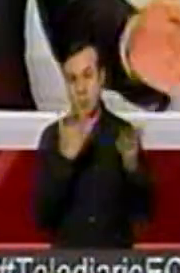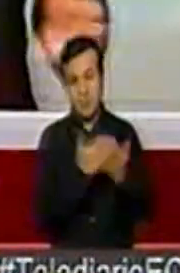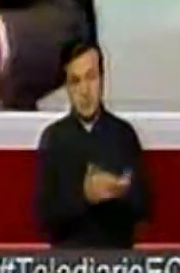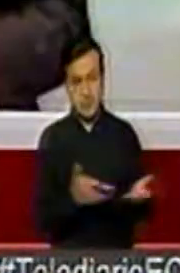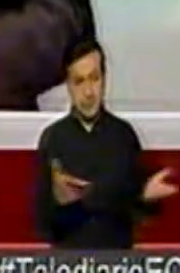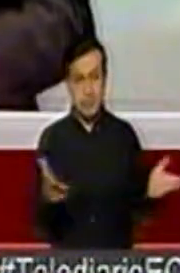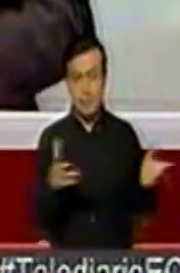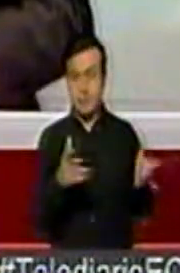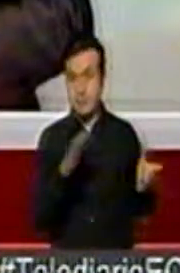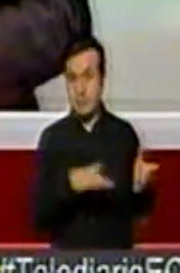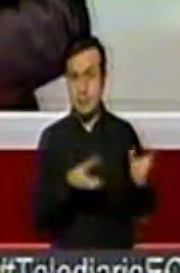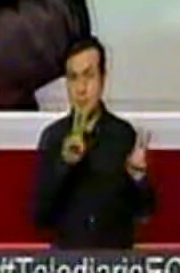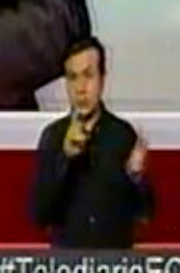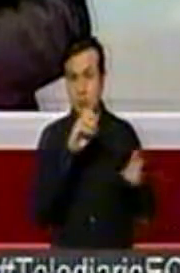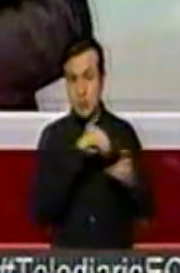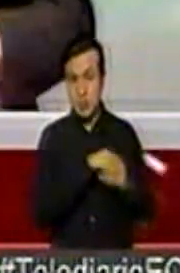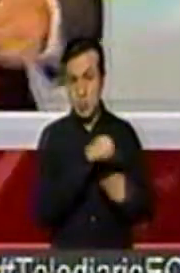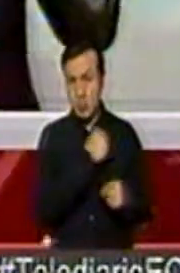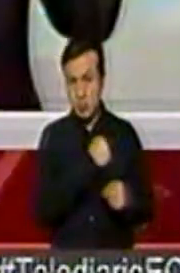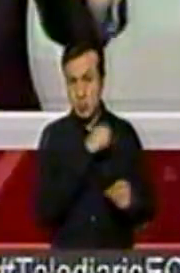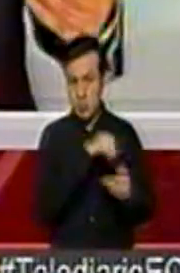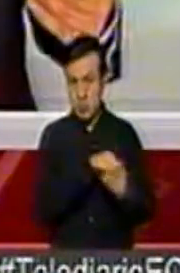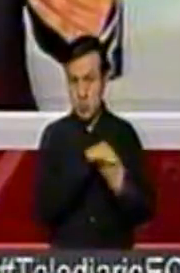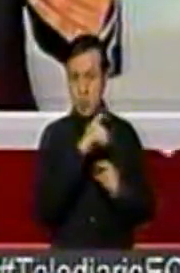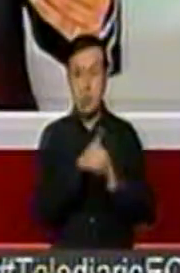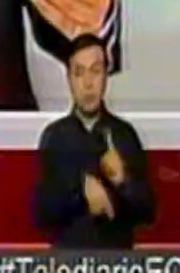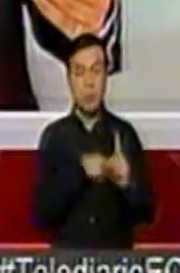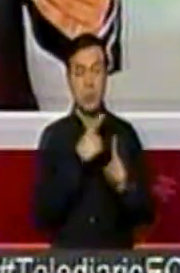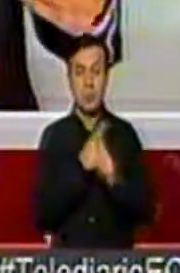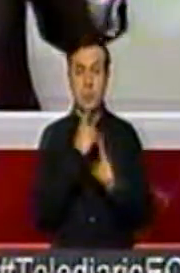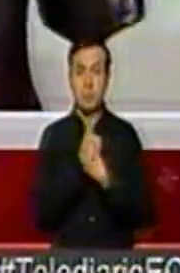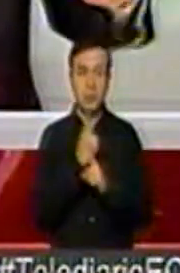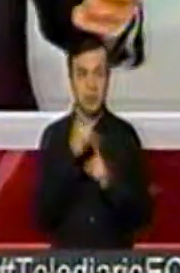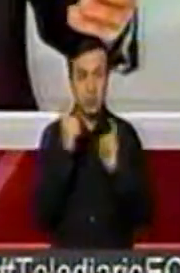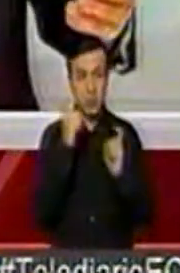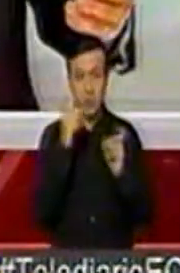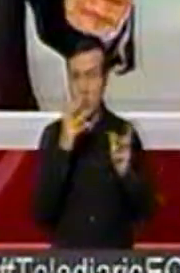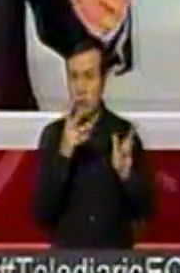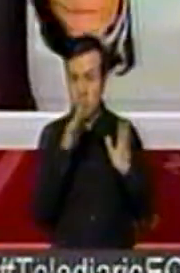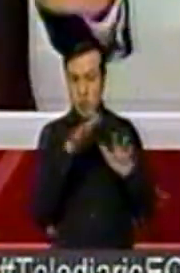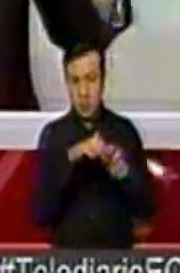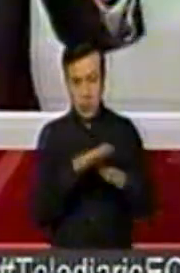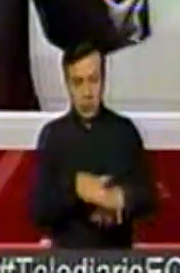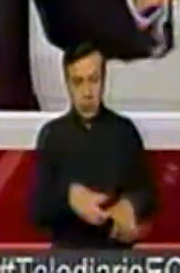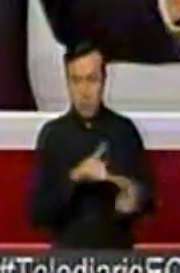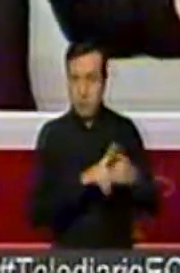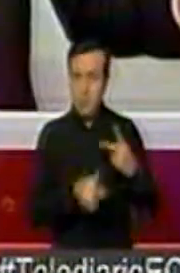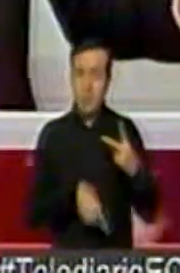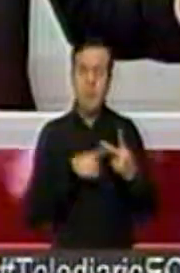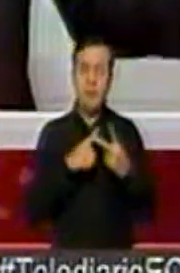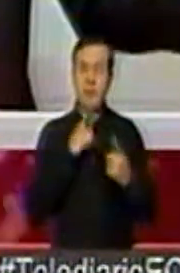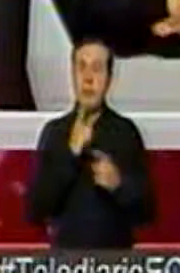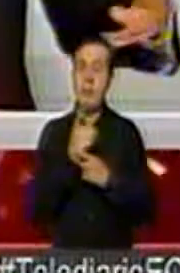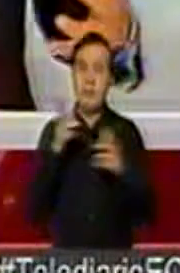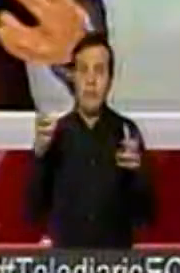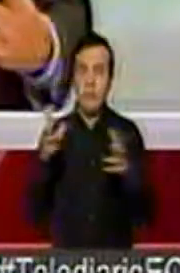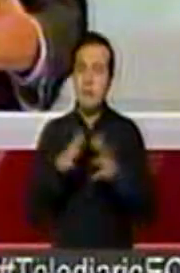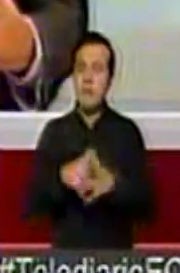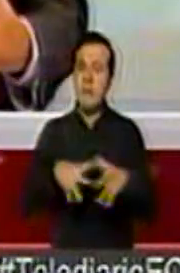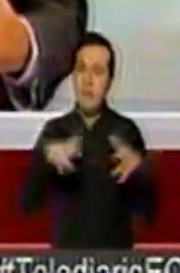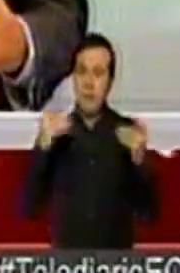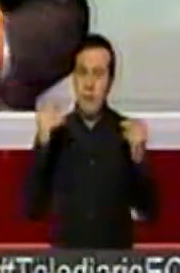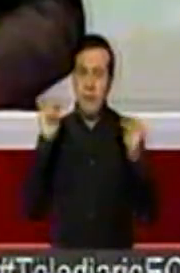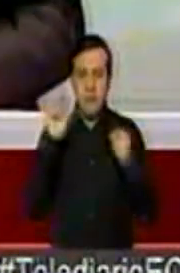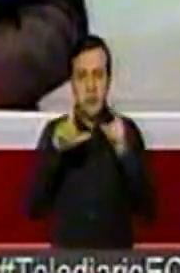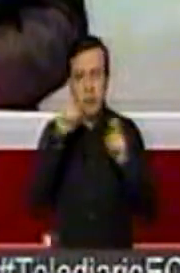con los temas internos que están pasando, los que salen de nuestro control, como los agrícolas que he mencionado, pero también esa acumulación de costos